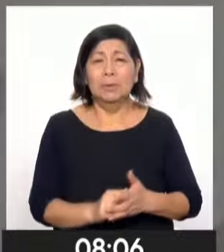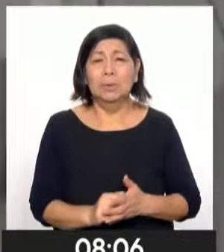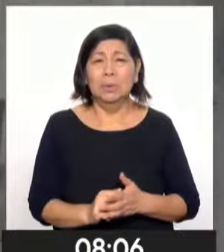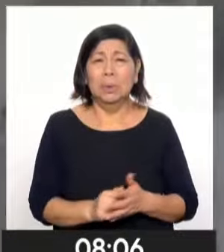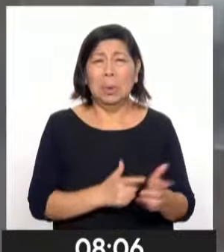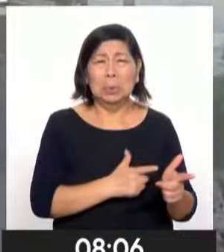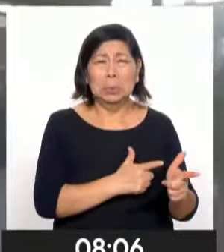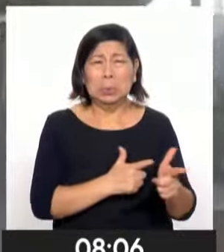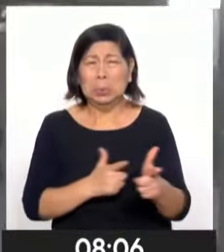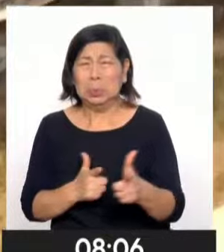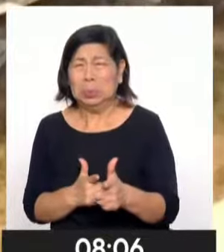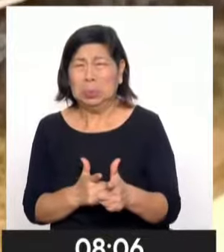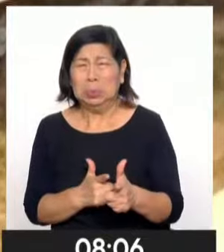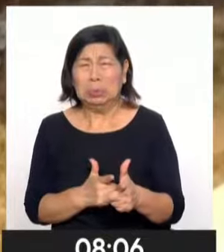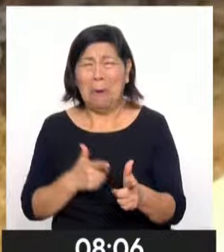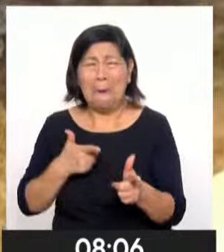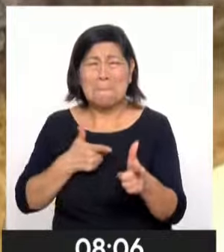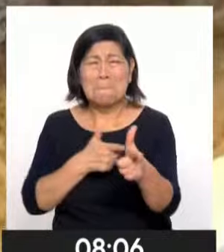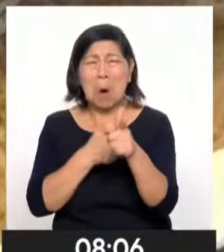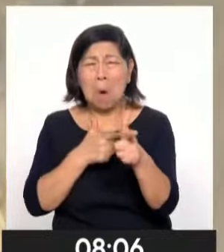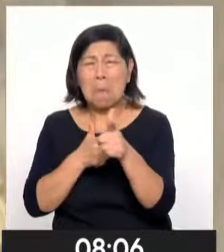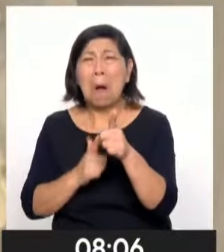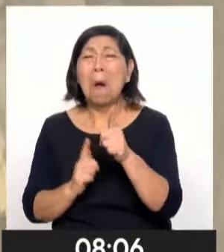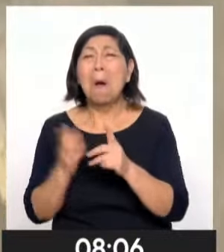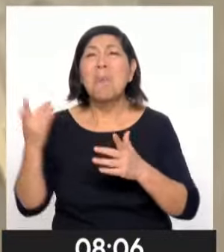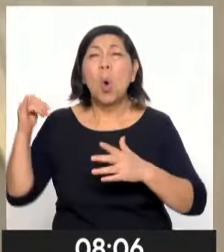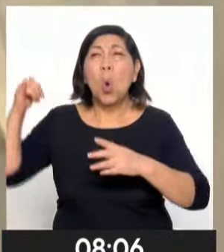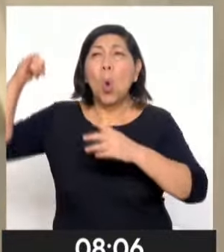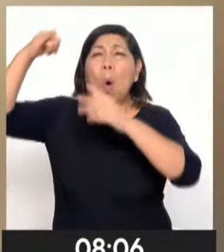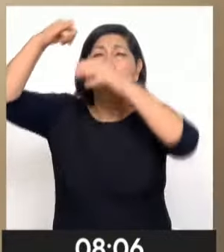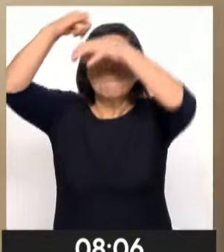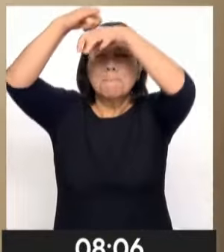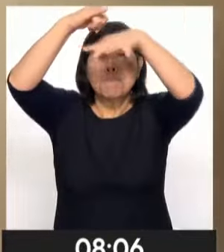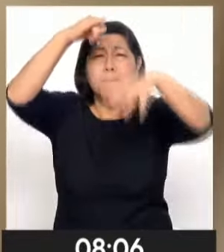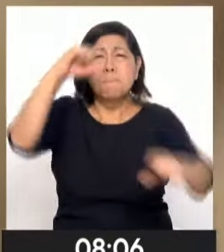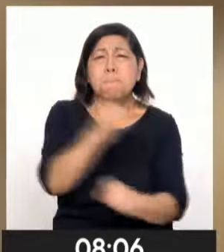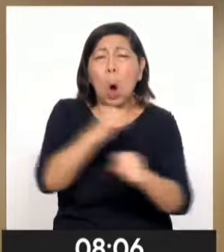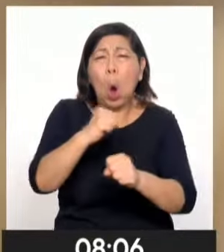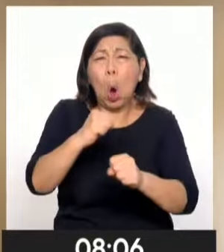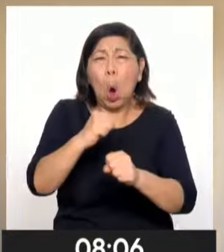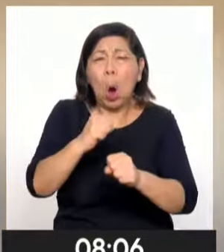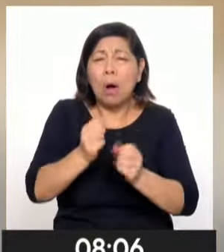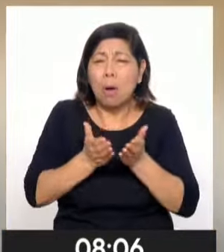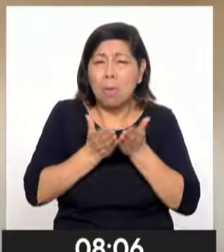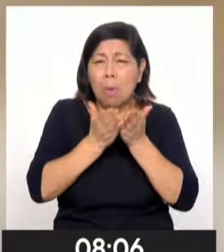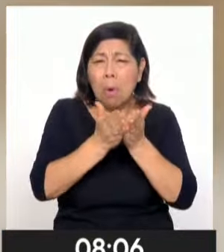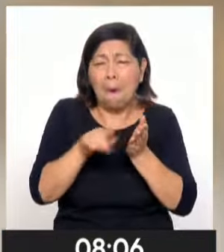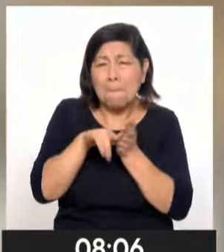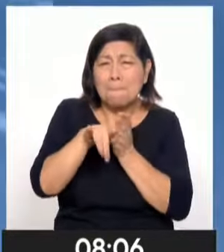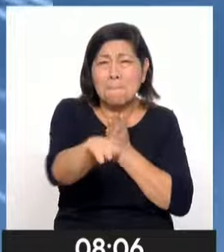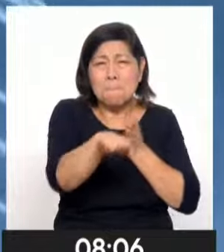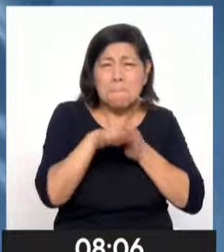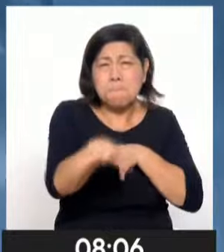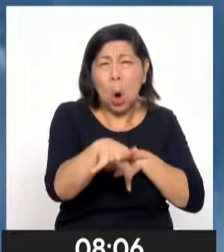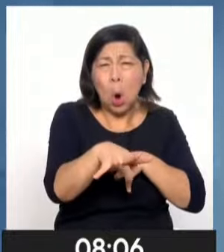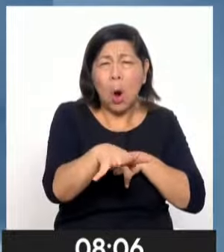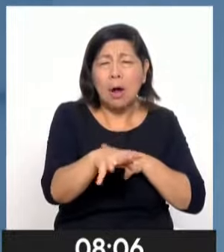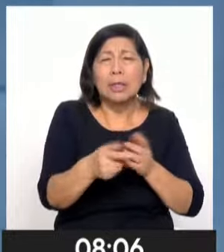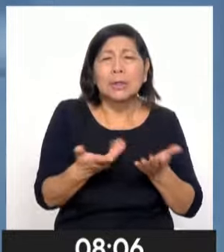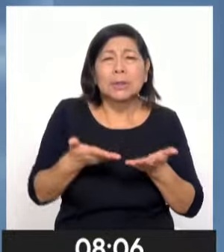Armados hasta los dientes, bombardeando por aire, mar y tierra. Así iniciaba el ataque terrorista de la